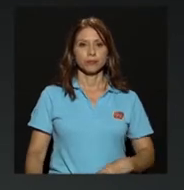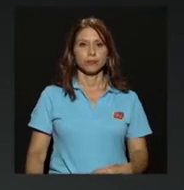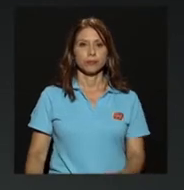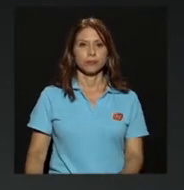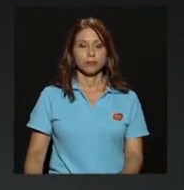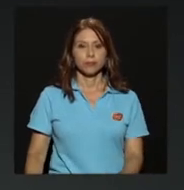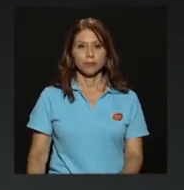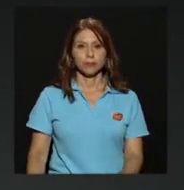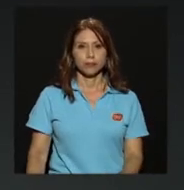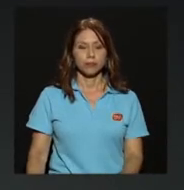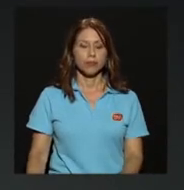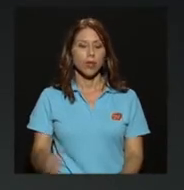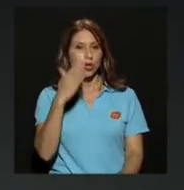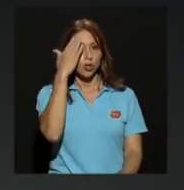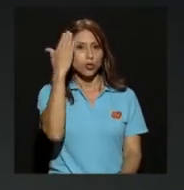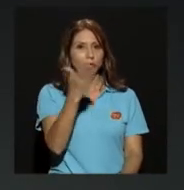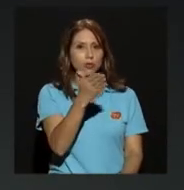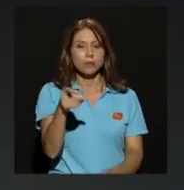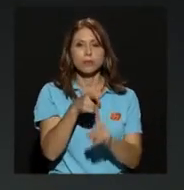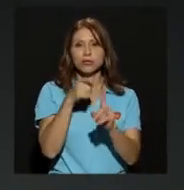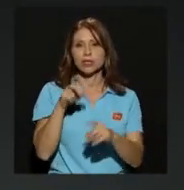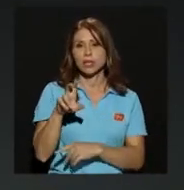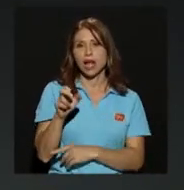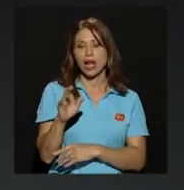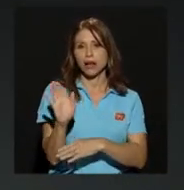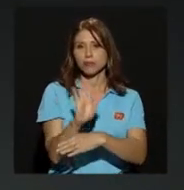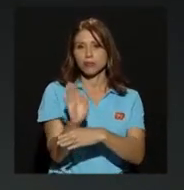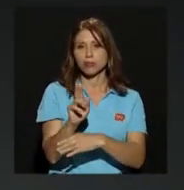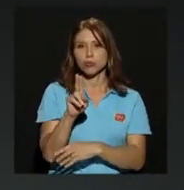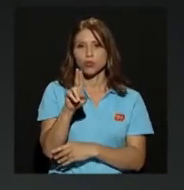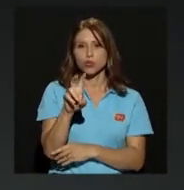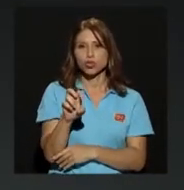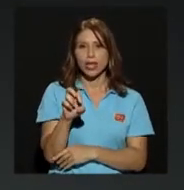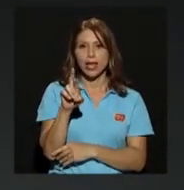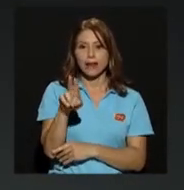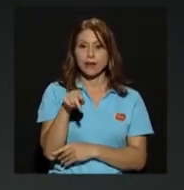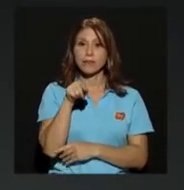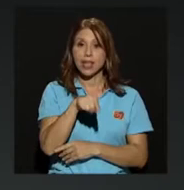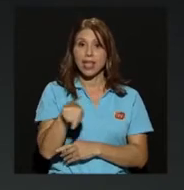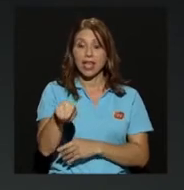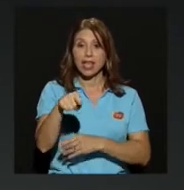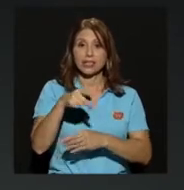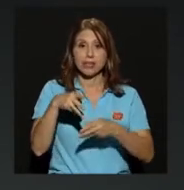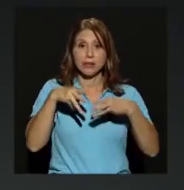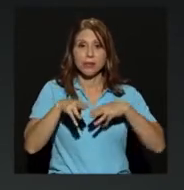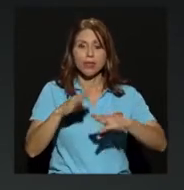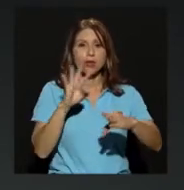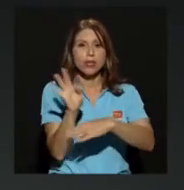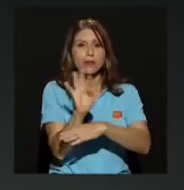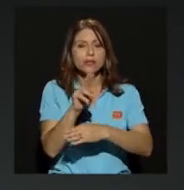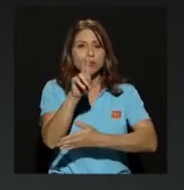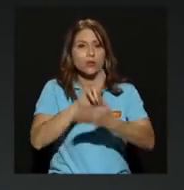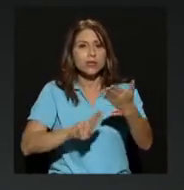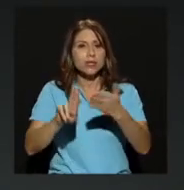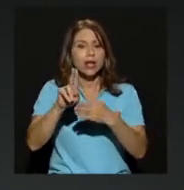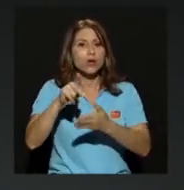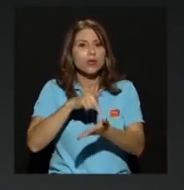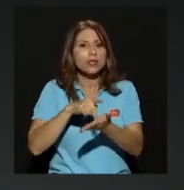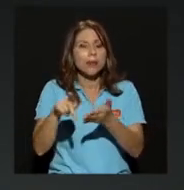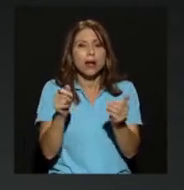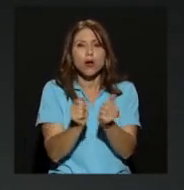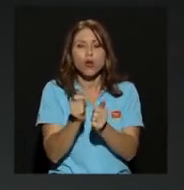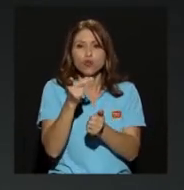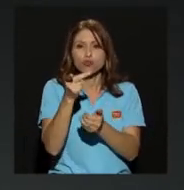Los saludamos desde Canal UCR, este medio televisivo universitario que se paga con los impuestos que